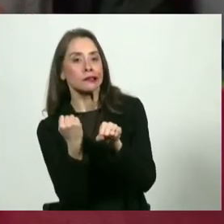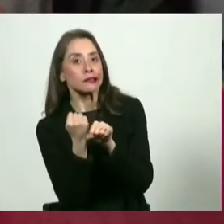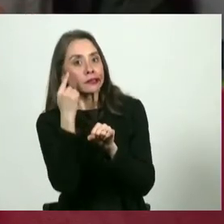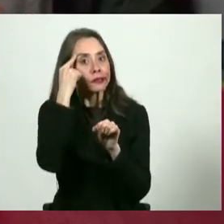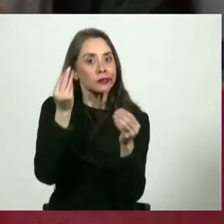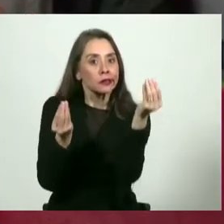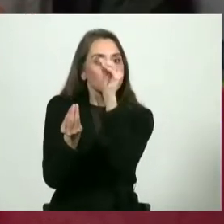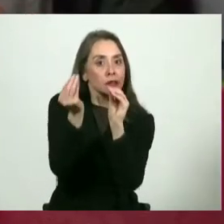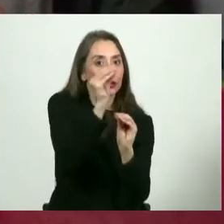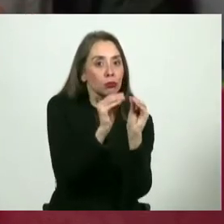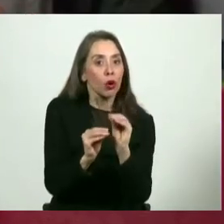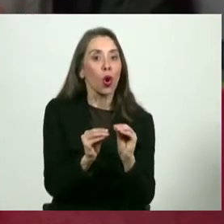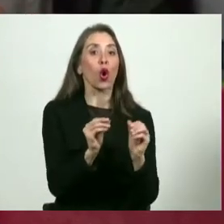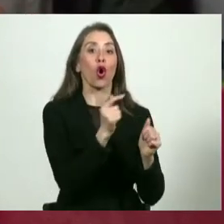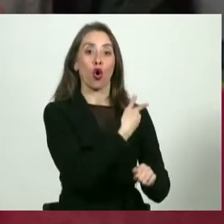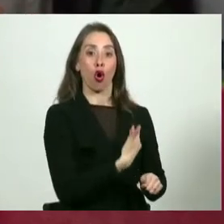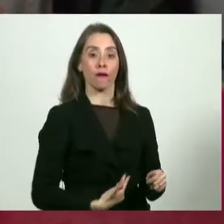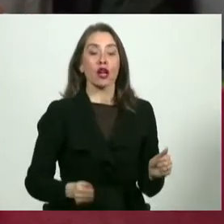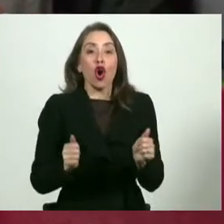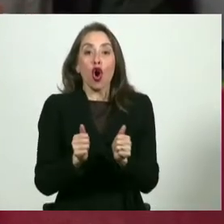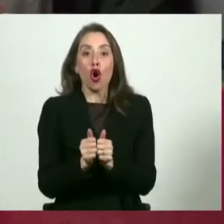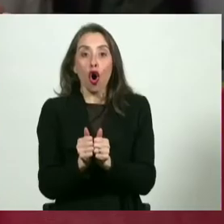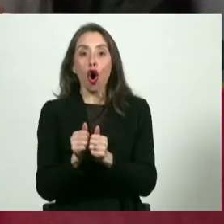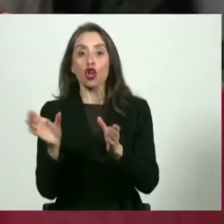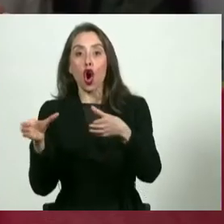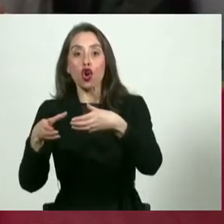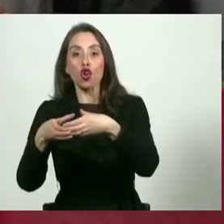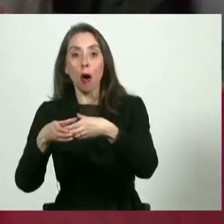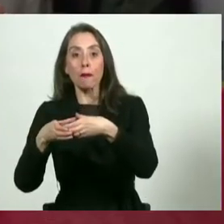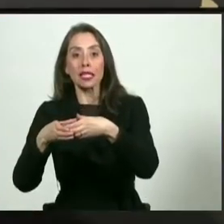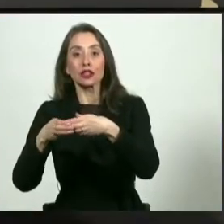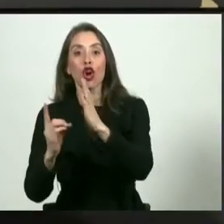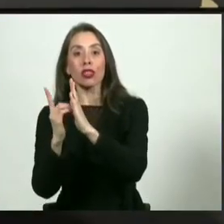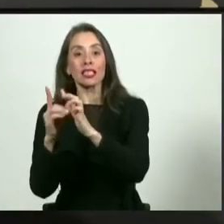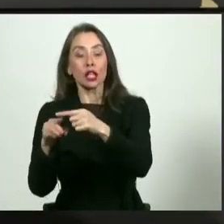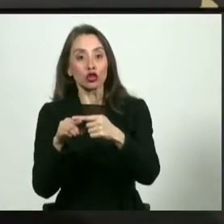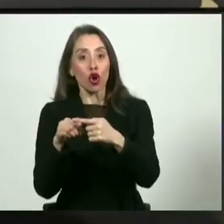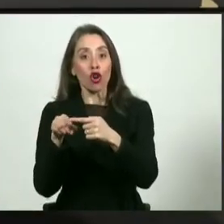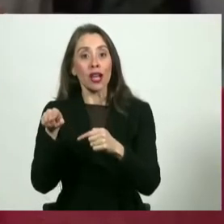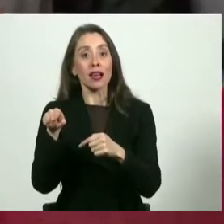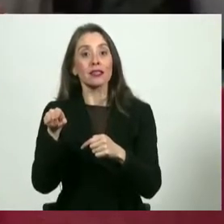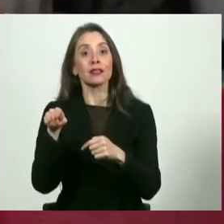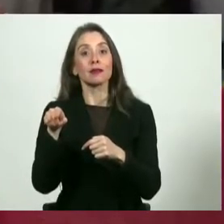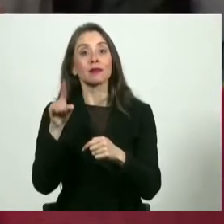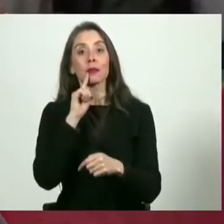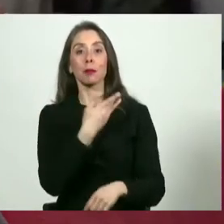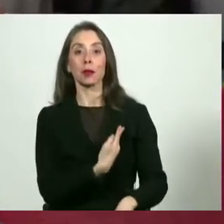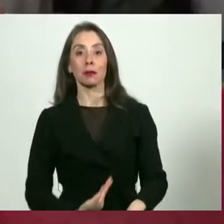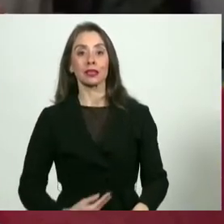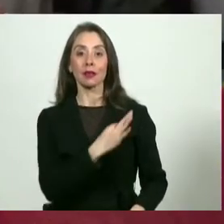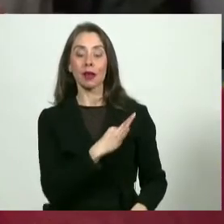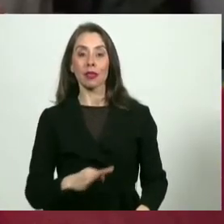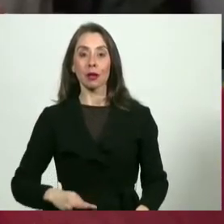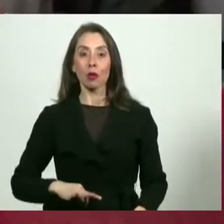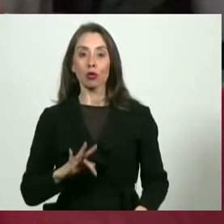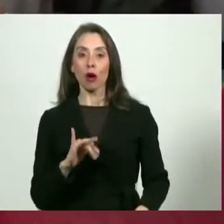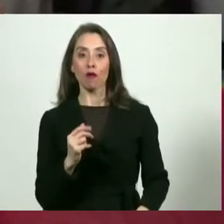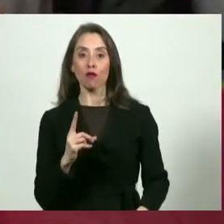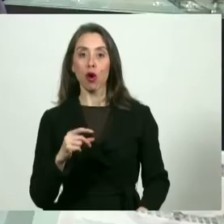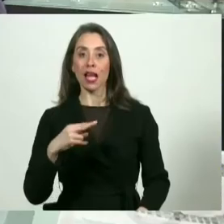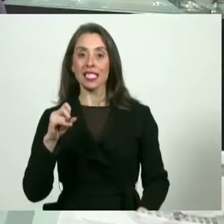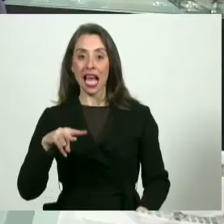desde el Ejecutivo, conjuntamente también con la Comisión de Desarrollo Social, que en ese momento estaba presidiendo el diputado Fuad